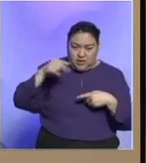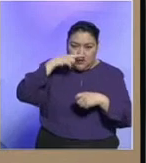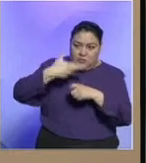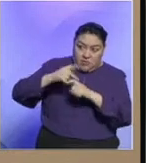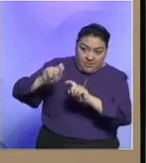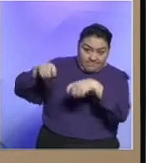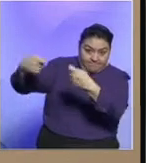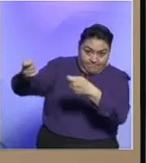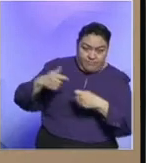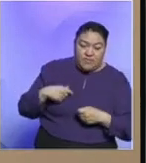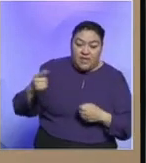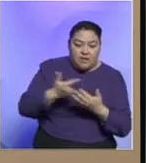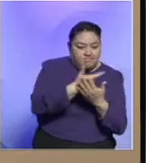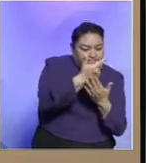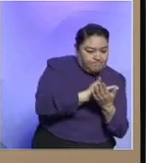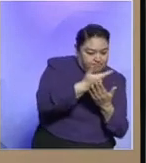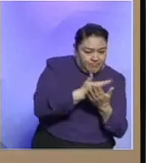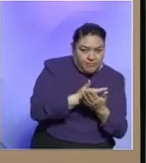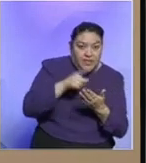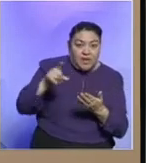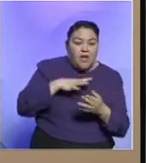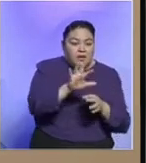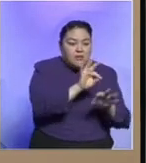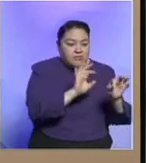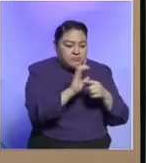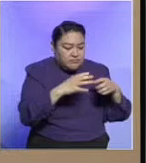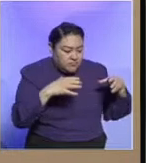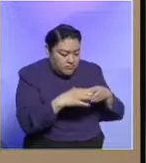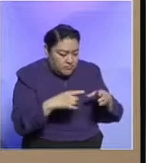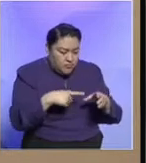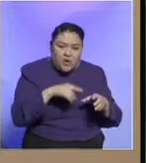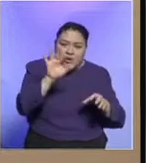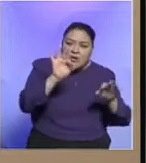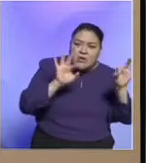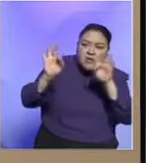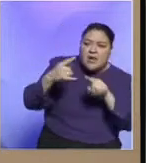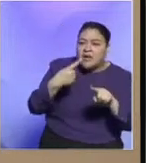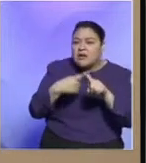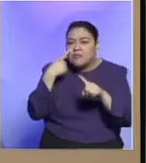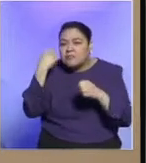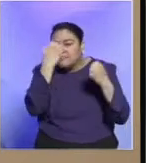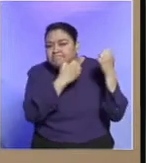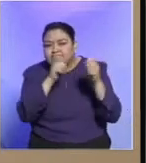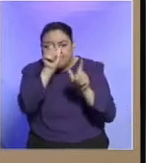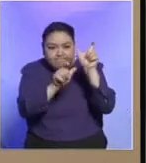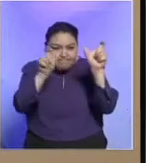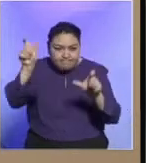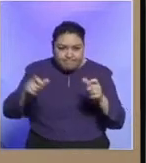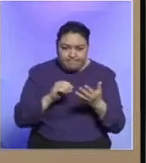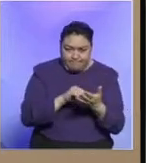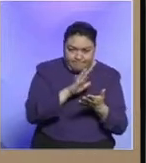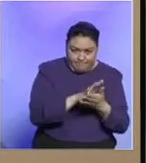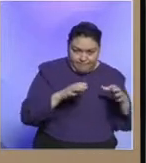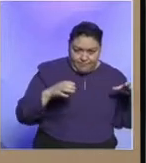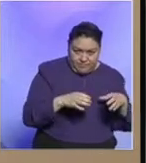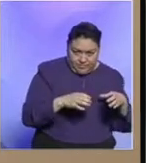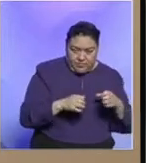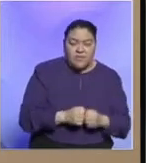e integró el comité de evaluación correspondiente. Ahora